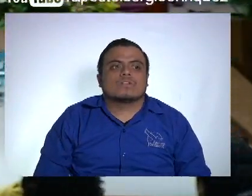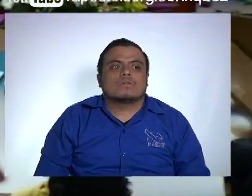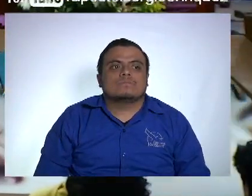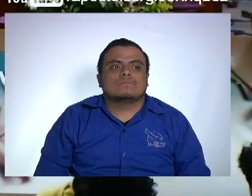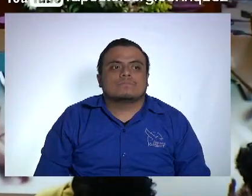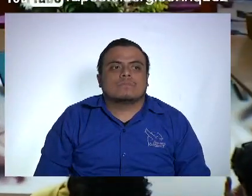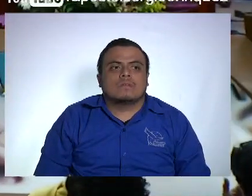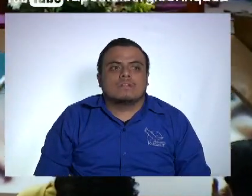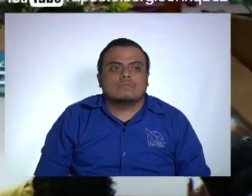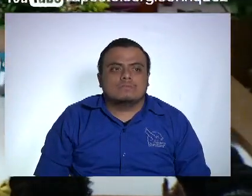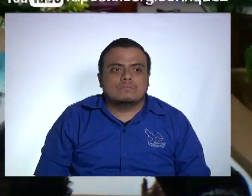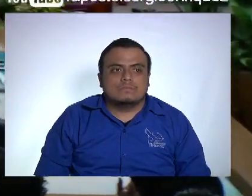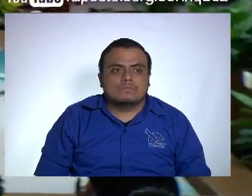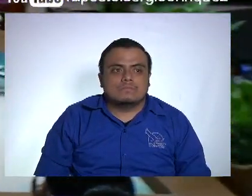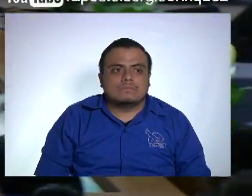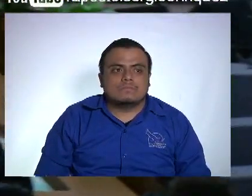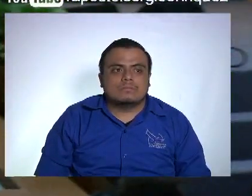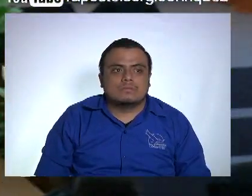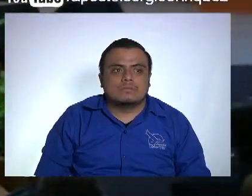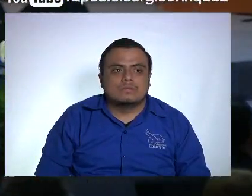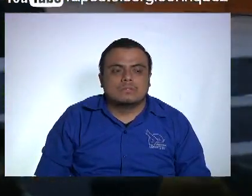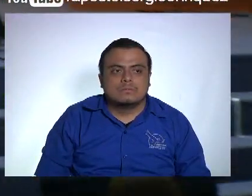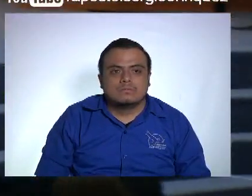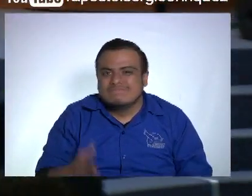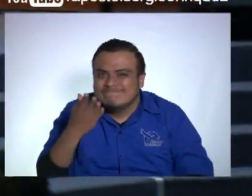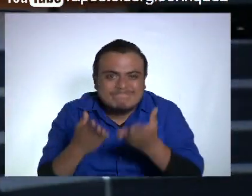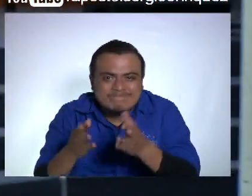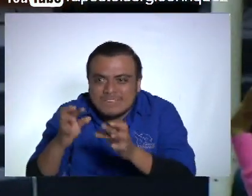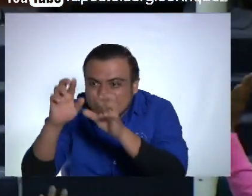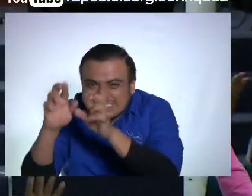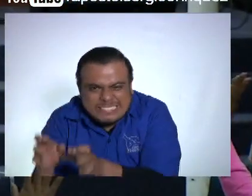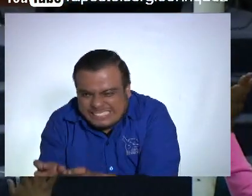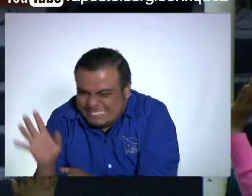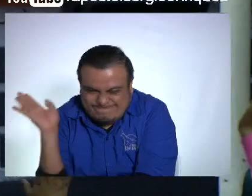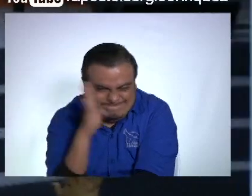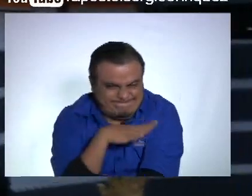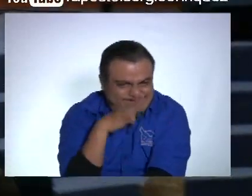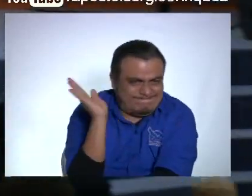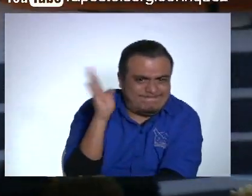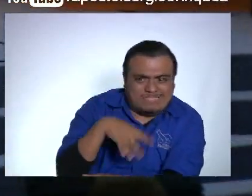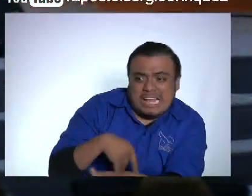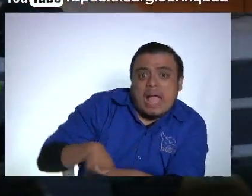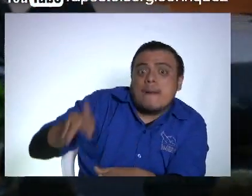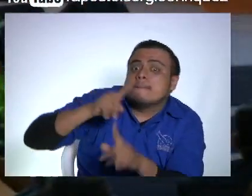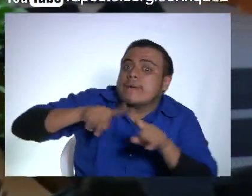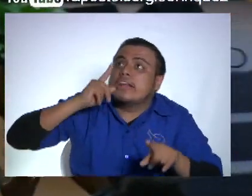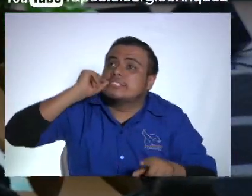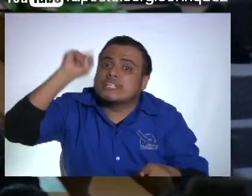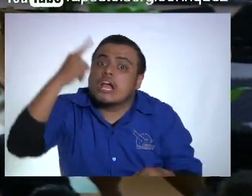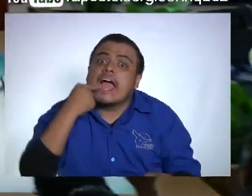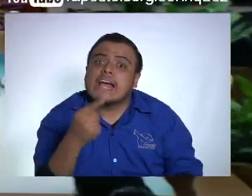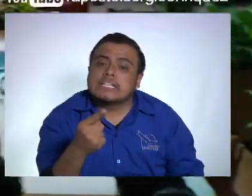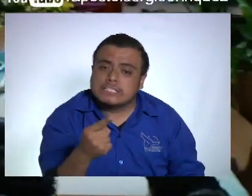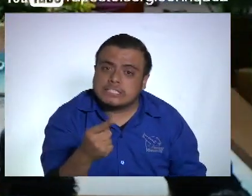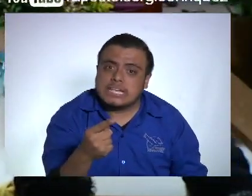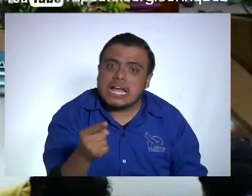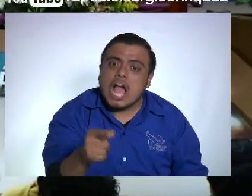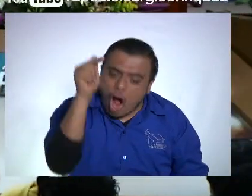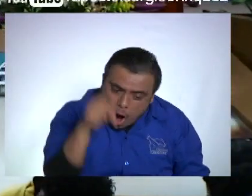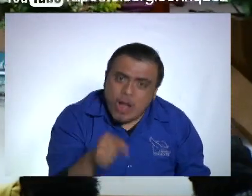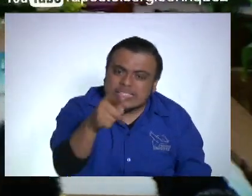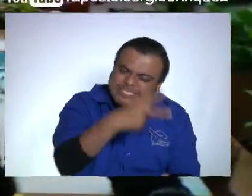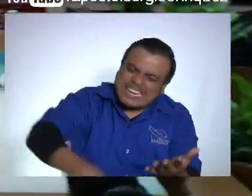están muertos, que ya no tienen esperanza, que ya hieden, el Señor te dice en esta noche,